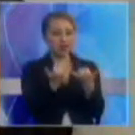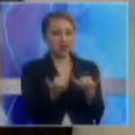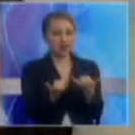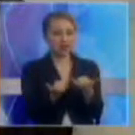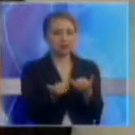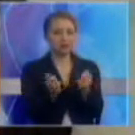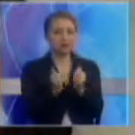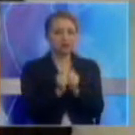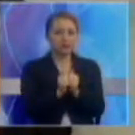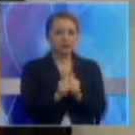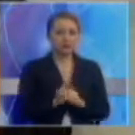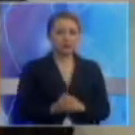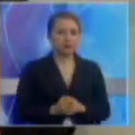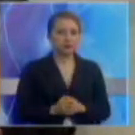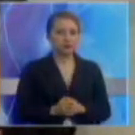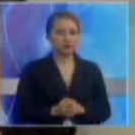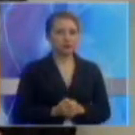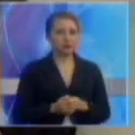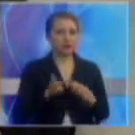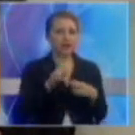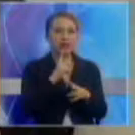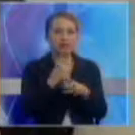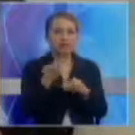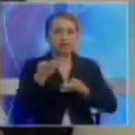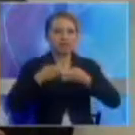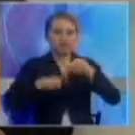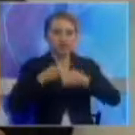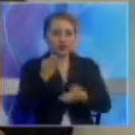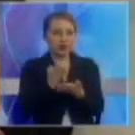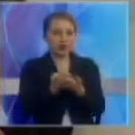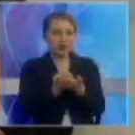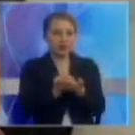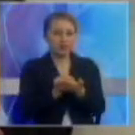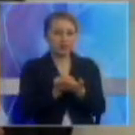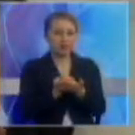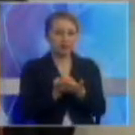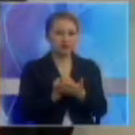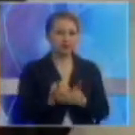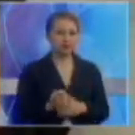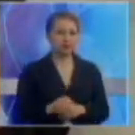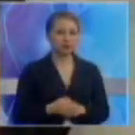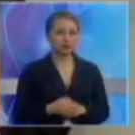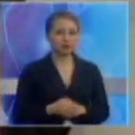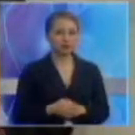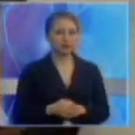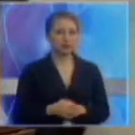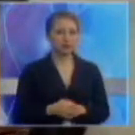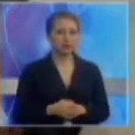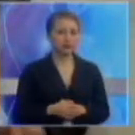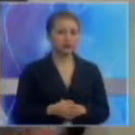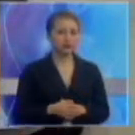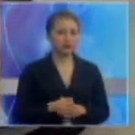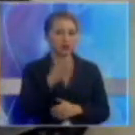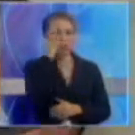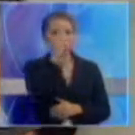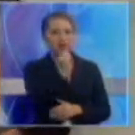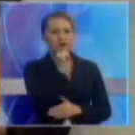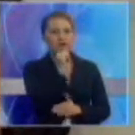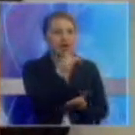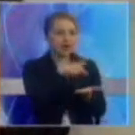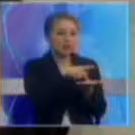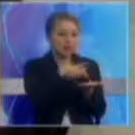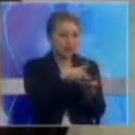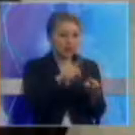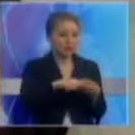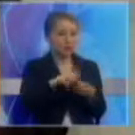momentos, considerando también la situación económica? Por justamente la falta de pago a los